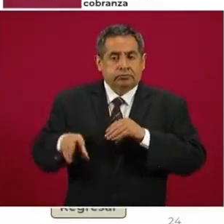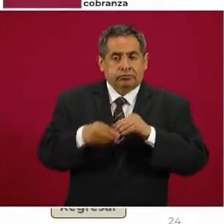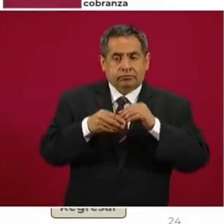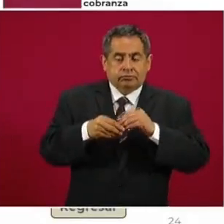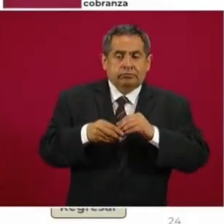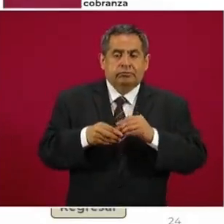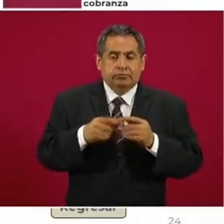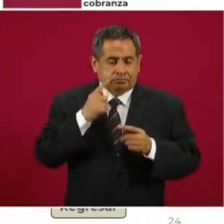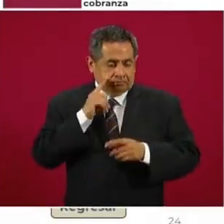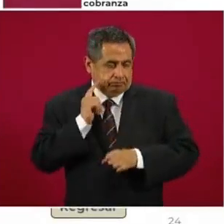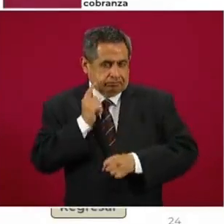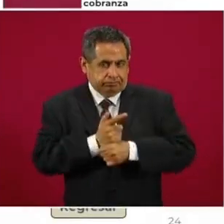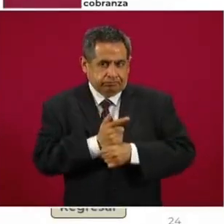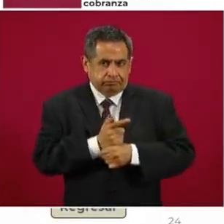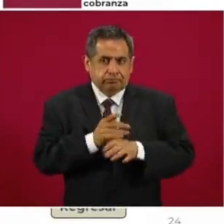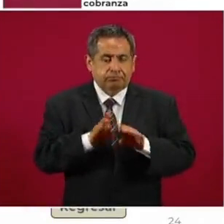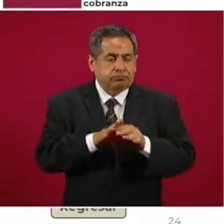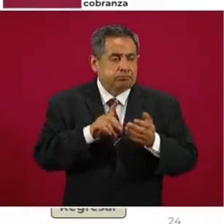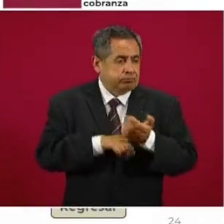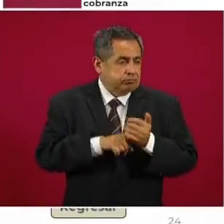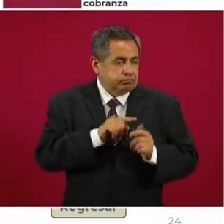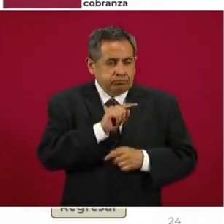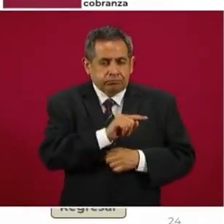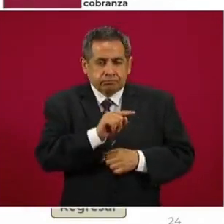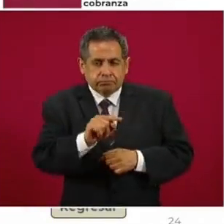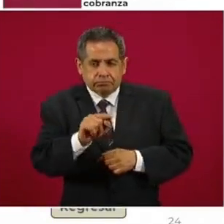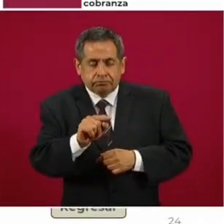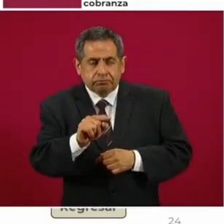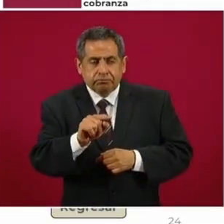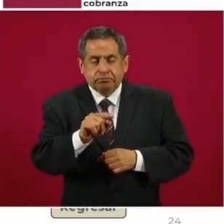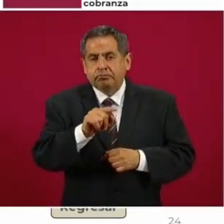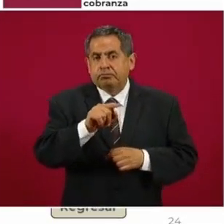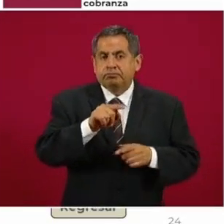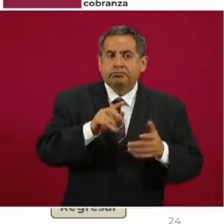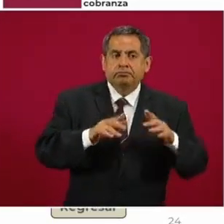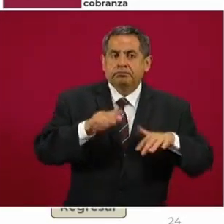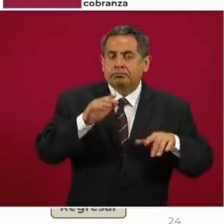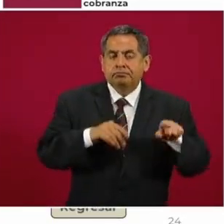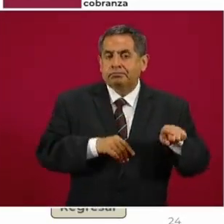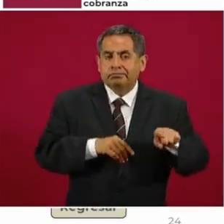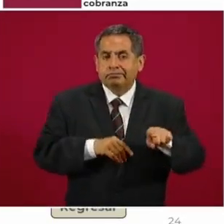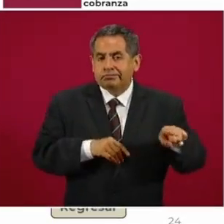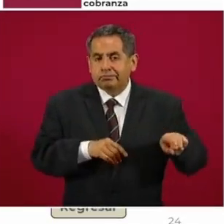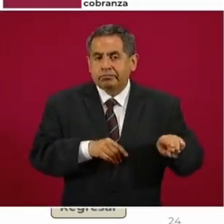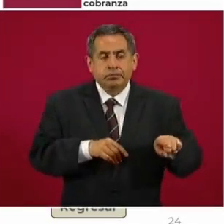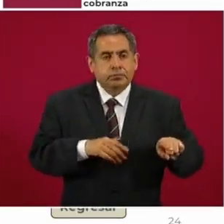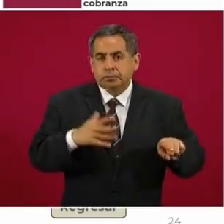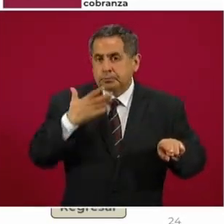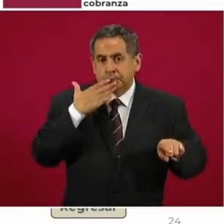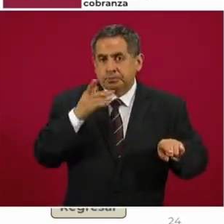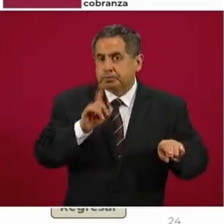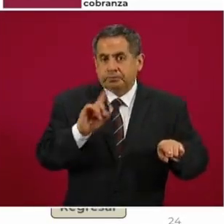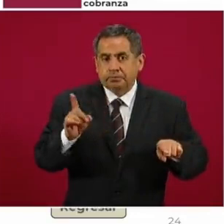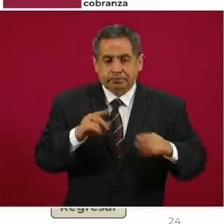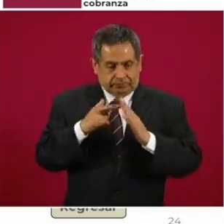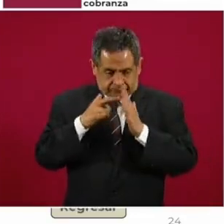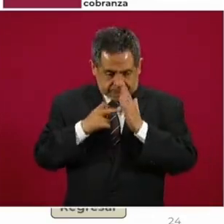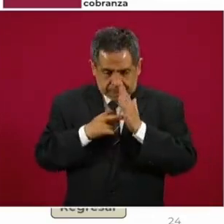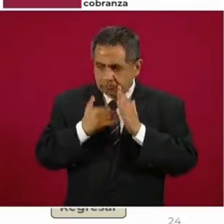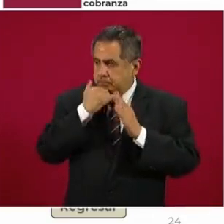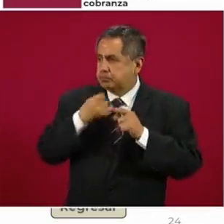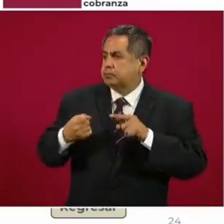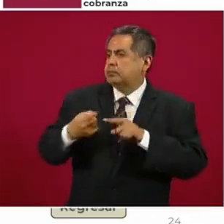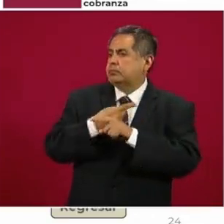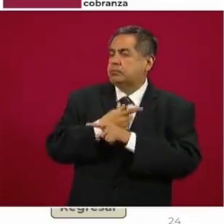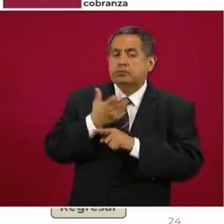por identificar esquemas fiscales que eran indebidamente utilizados para disminuir